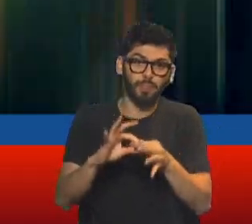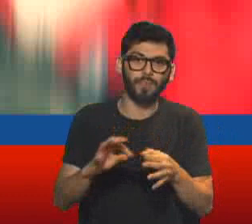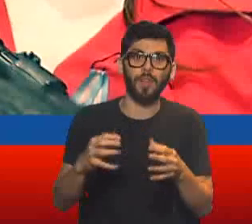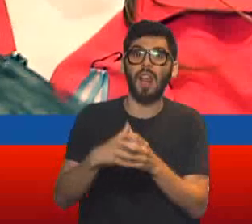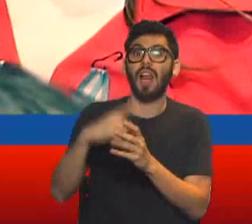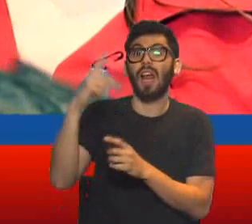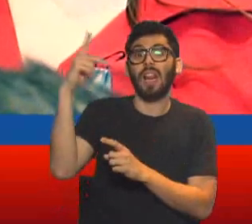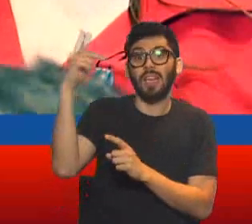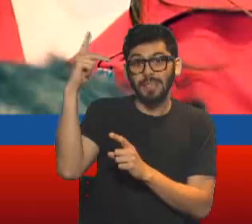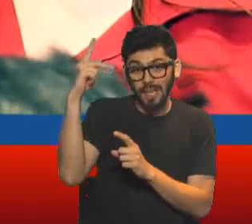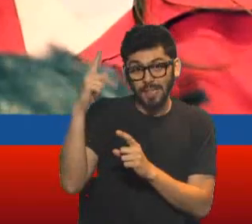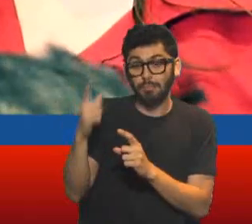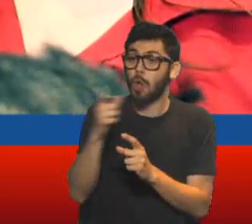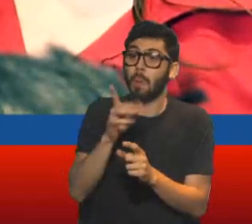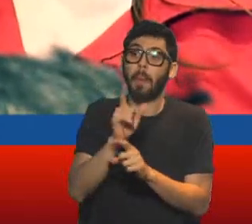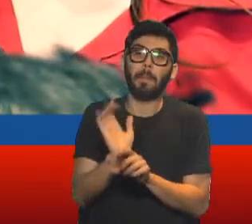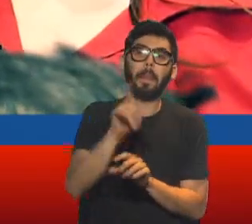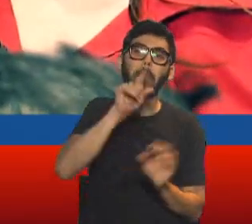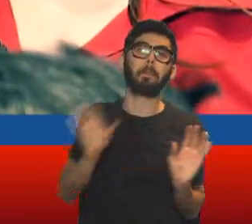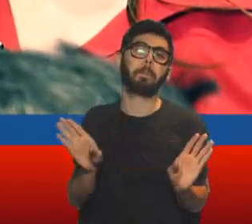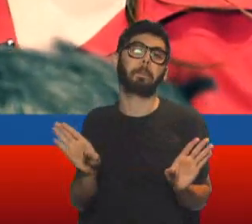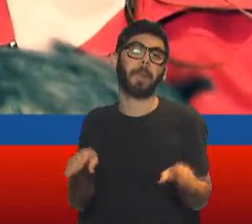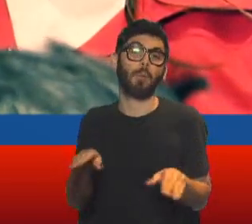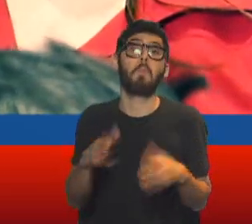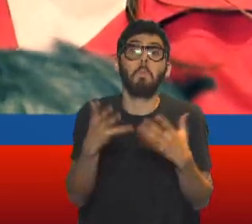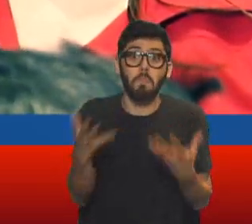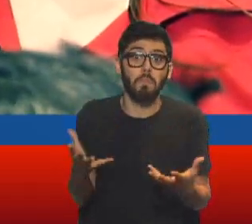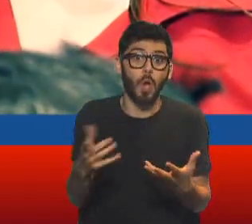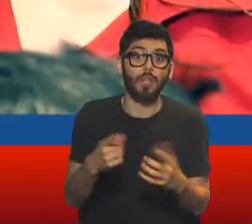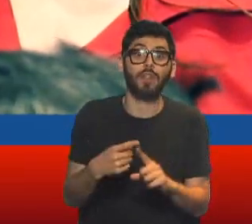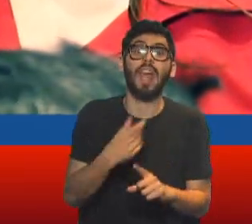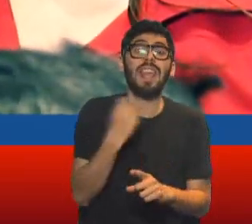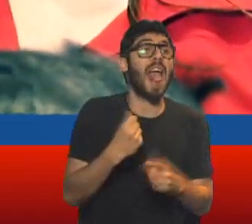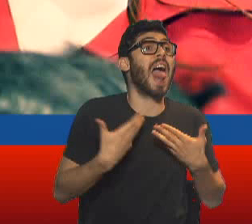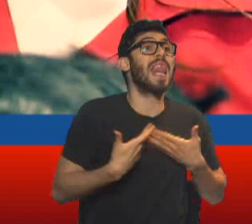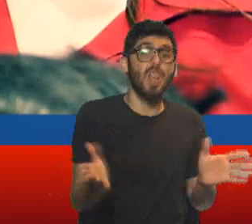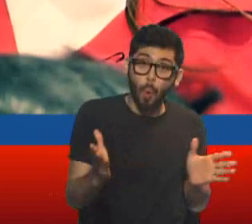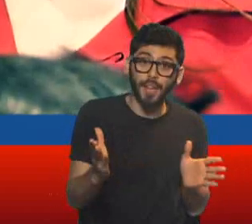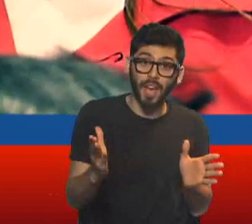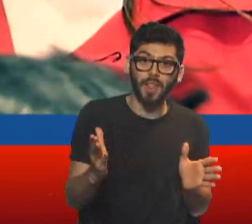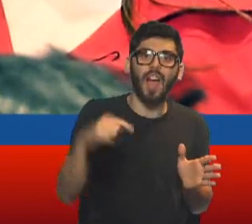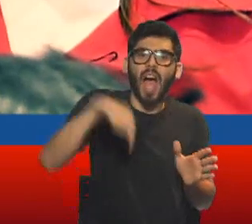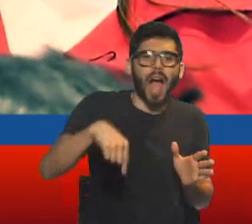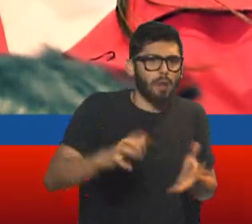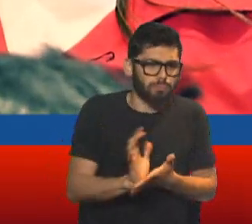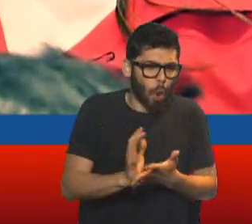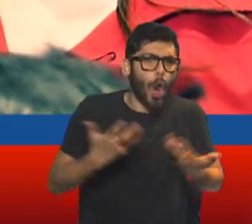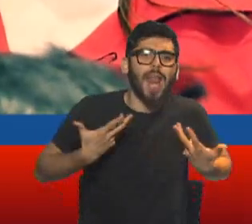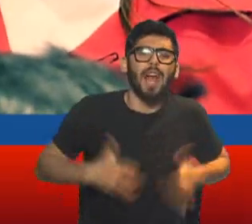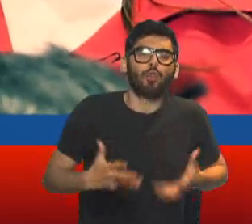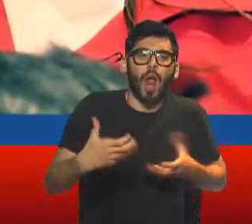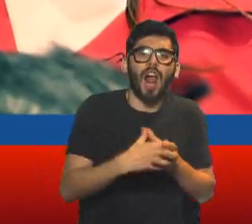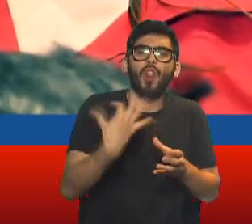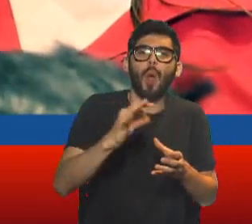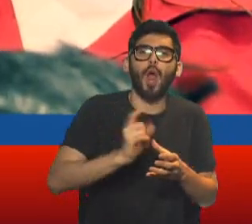son parte del problema, no de la solución. Por lo tanto, digamos, o sea, aquellos que verdaderamente desean la libertad, este es el lugar natural, digamos, no detrás de